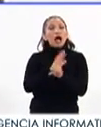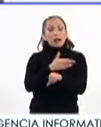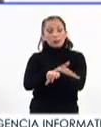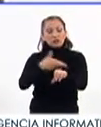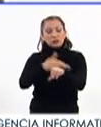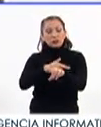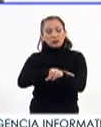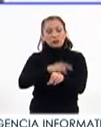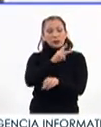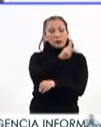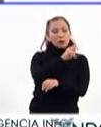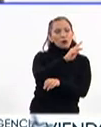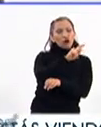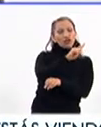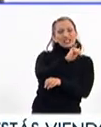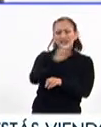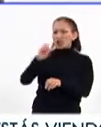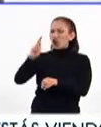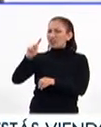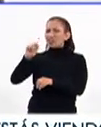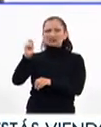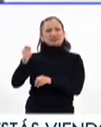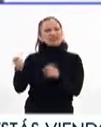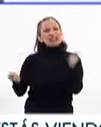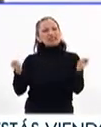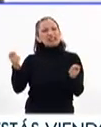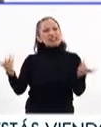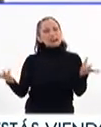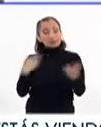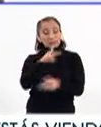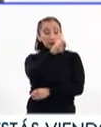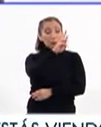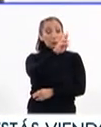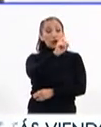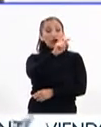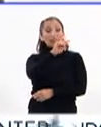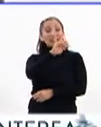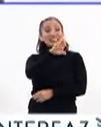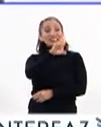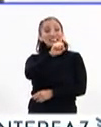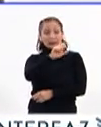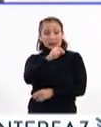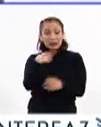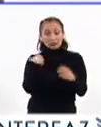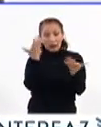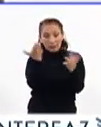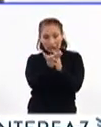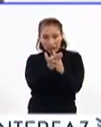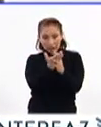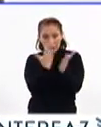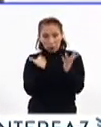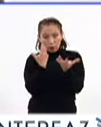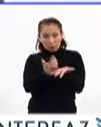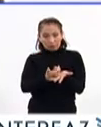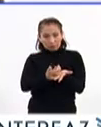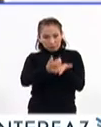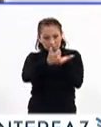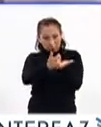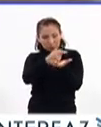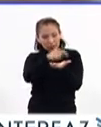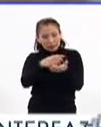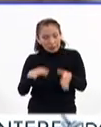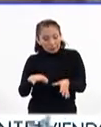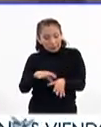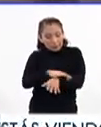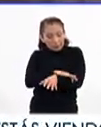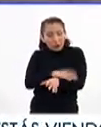una prótesis y qué es eso de una órtesis. Claro. Una prótesis es una pieza, un aparato que se